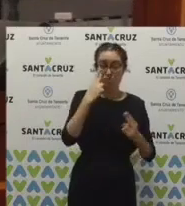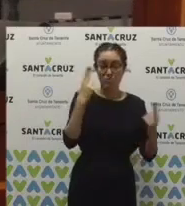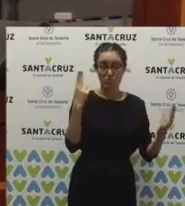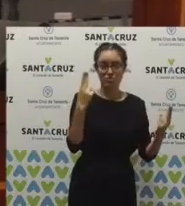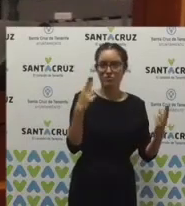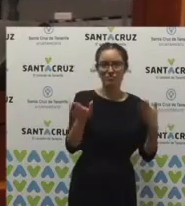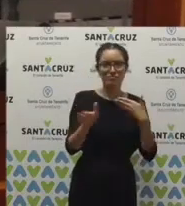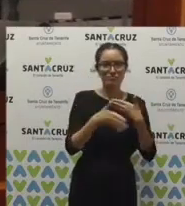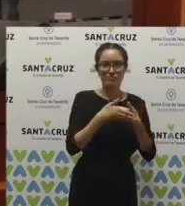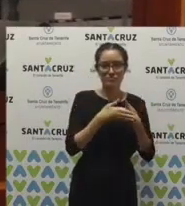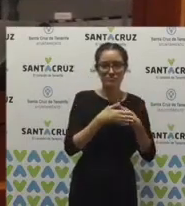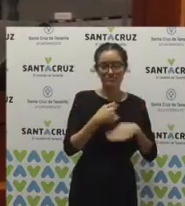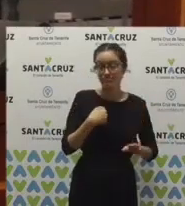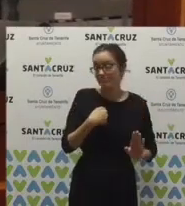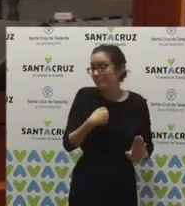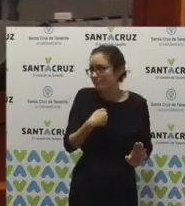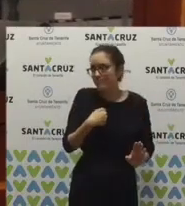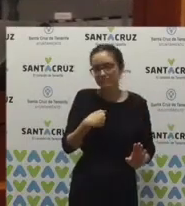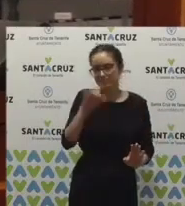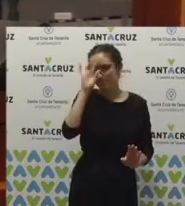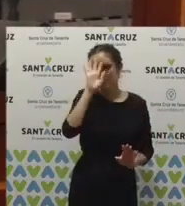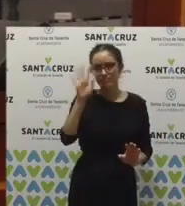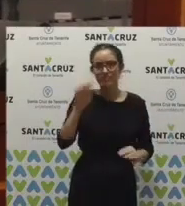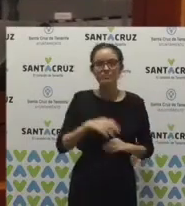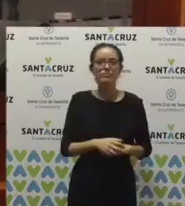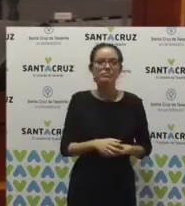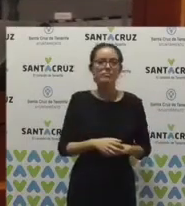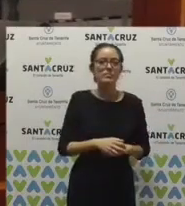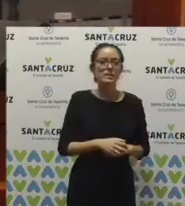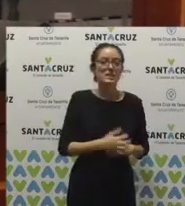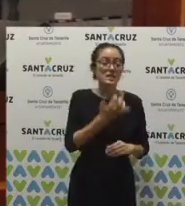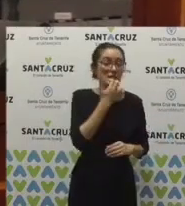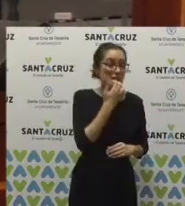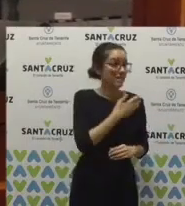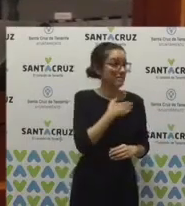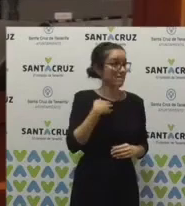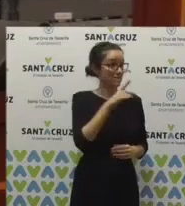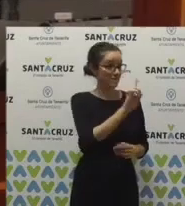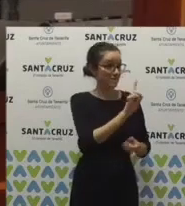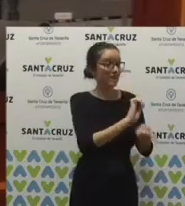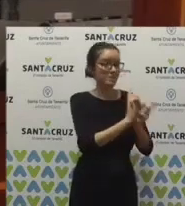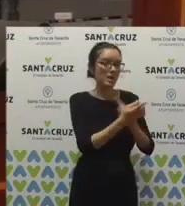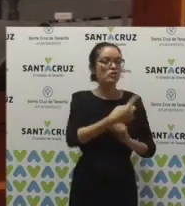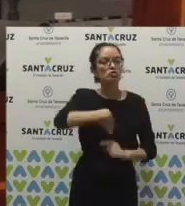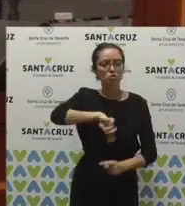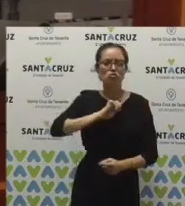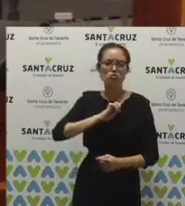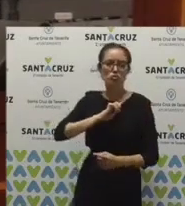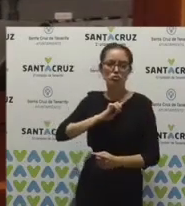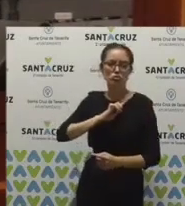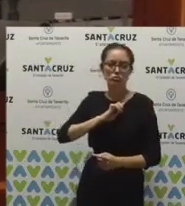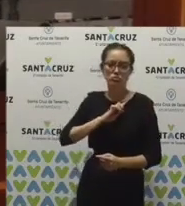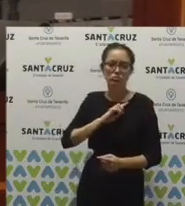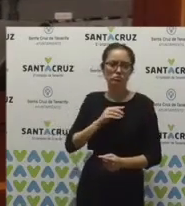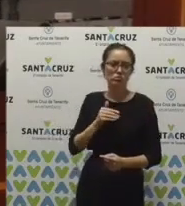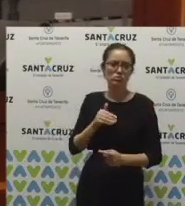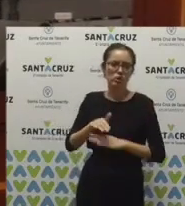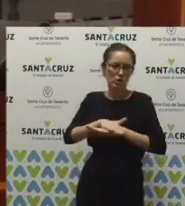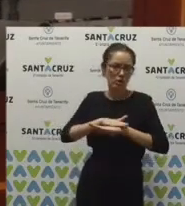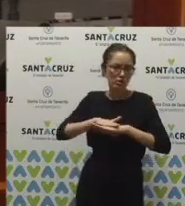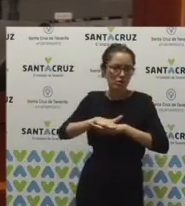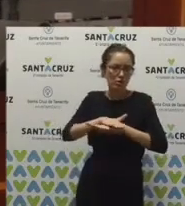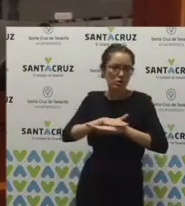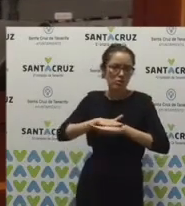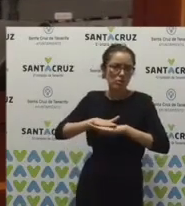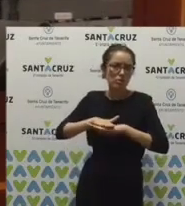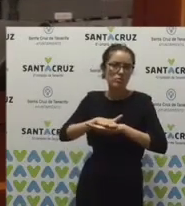le pedimos a la señora espinoza y si no lo considera será motivo de una moción de nuestro grupo político en el cabildo en este